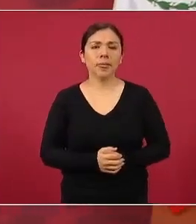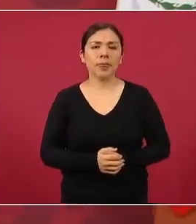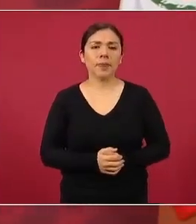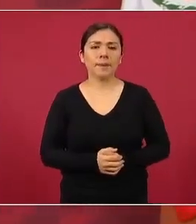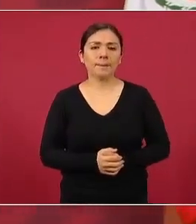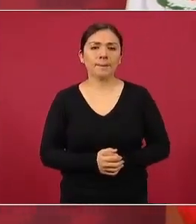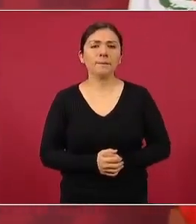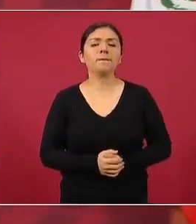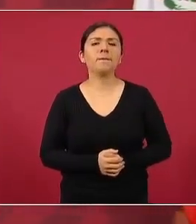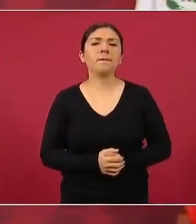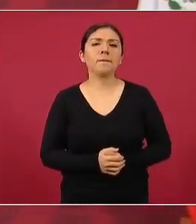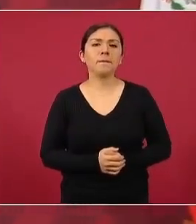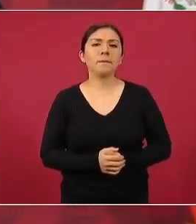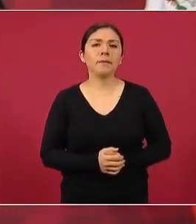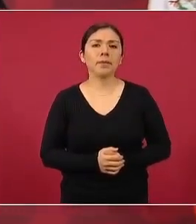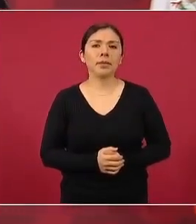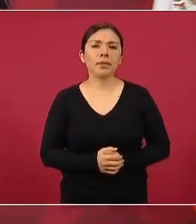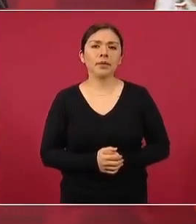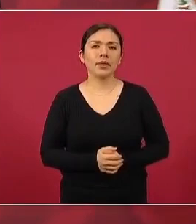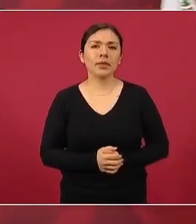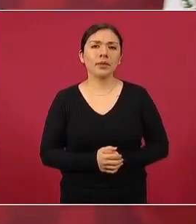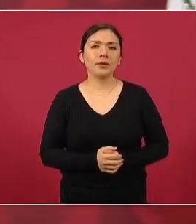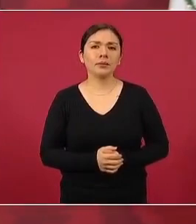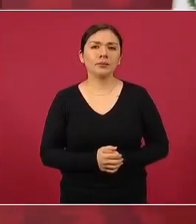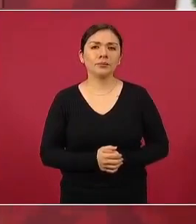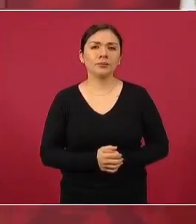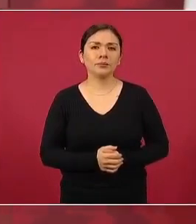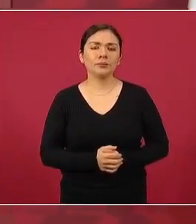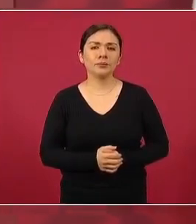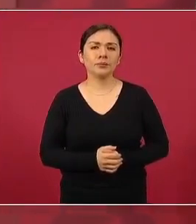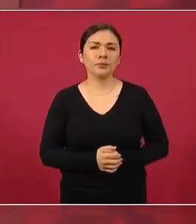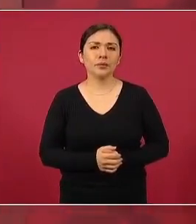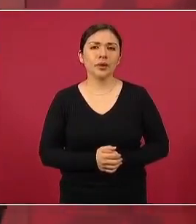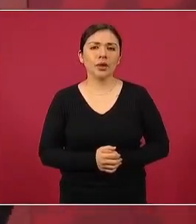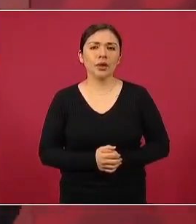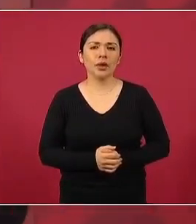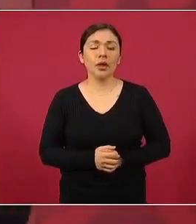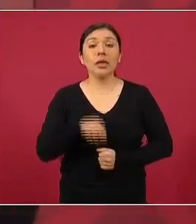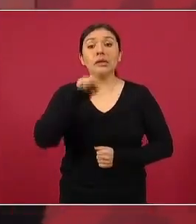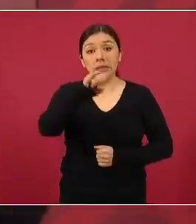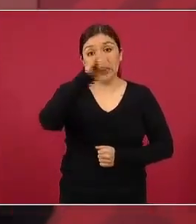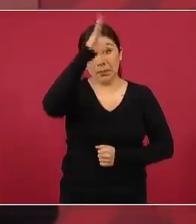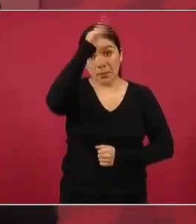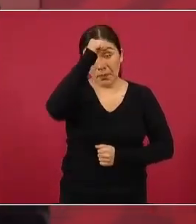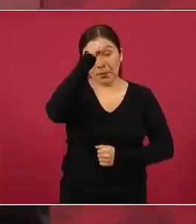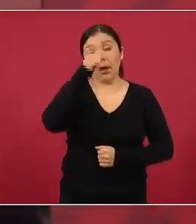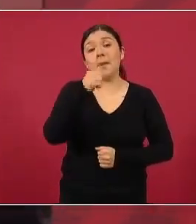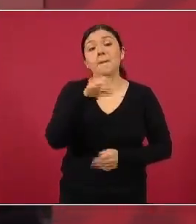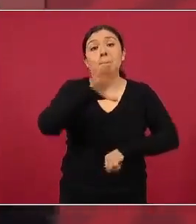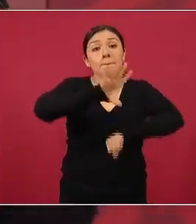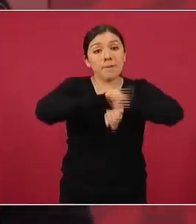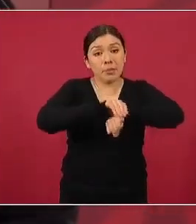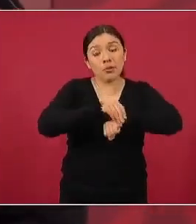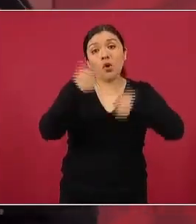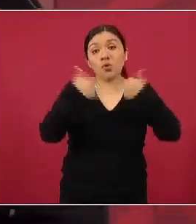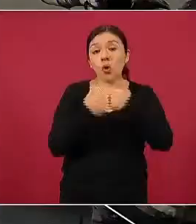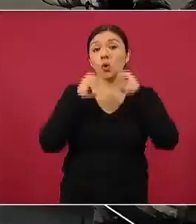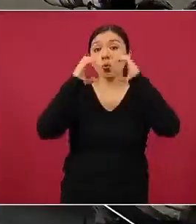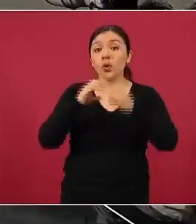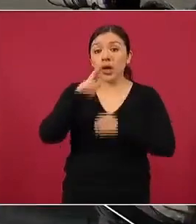Se les da el permiso para que puedan utilizar de acuerdo a la normatividad ecológica,